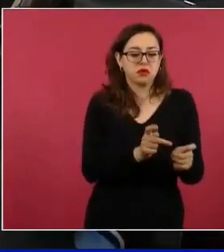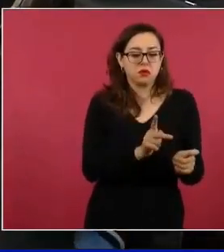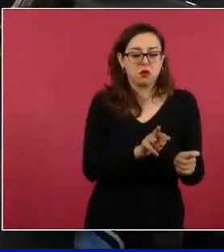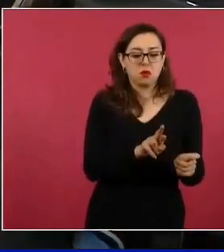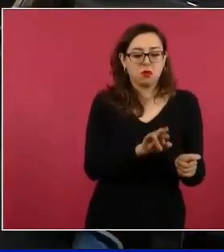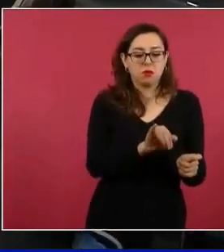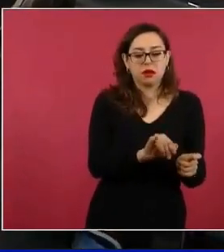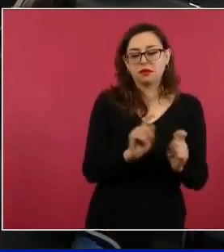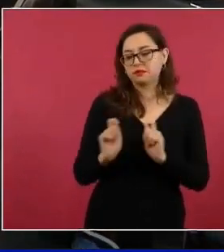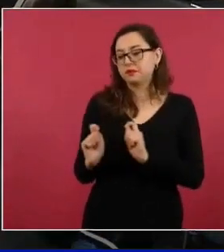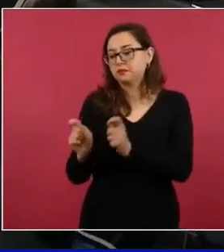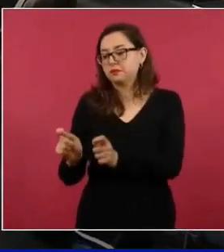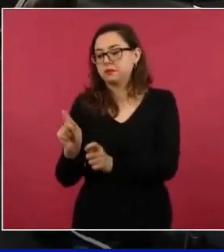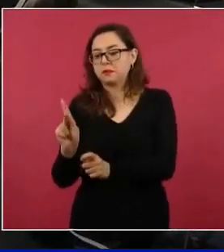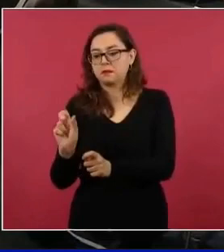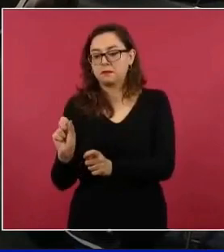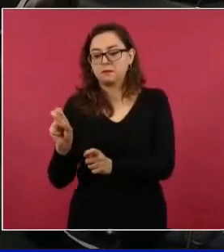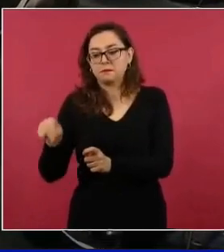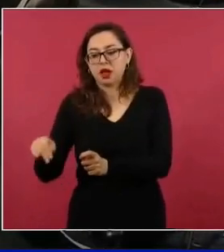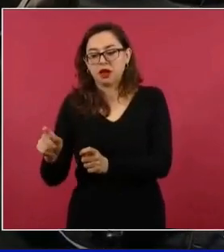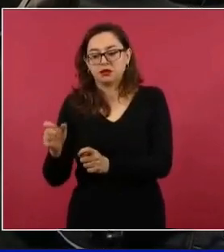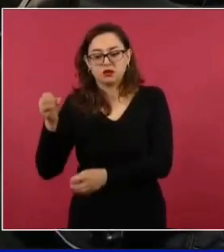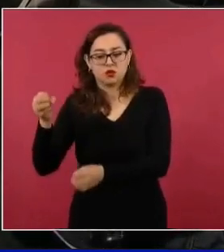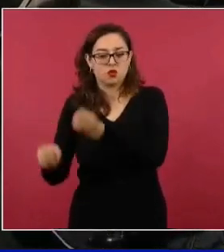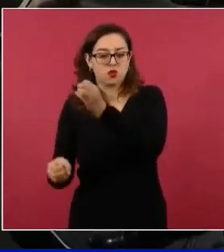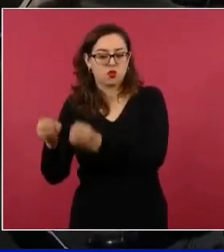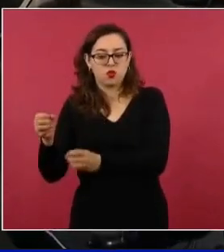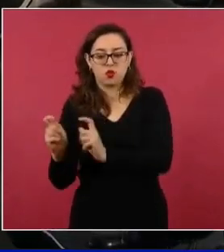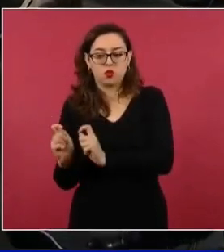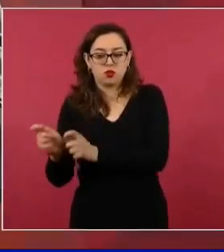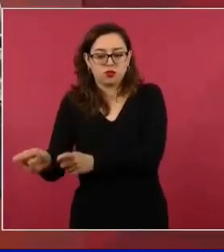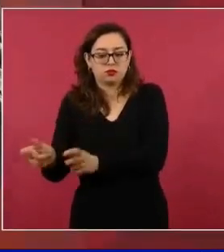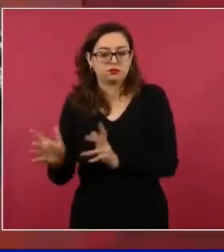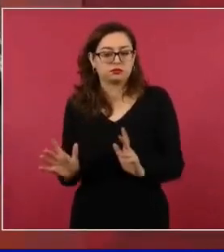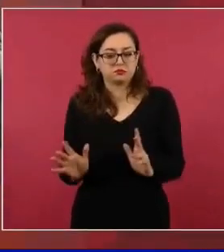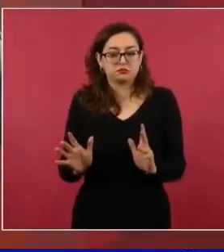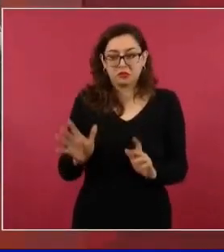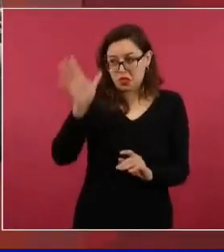una moneda de cambio fue irles entregando